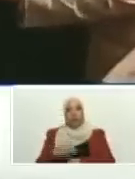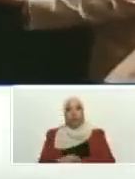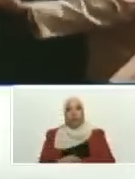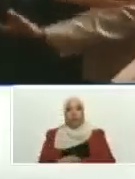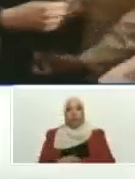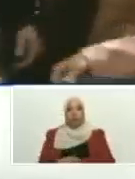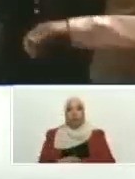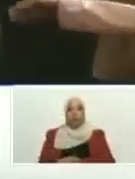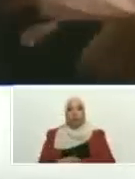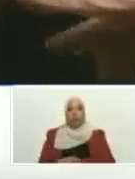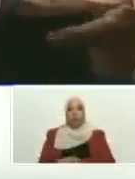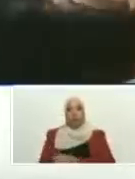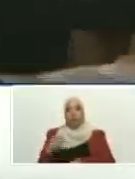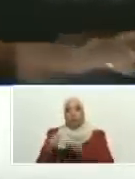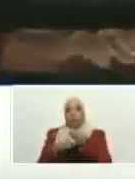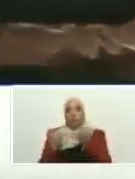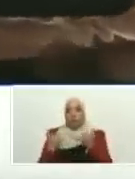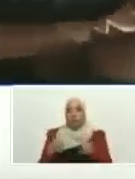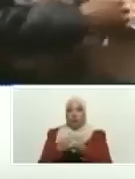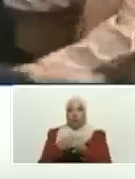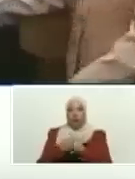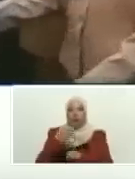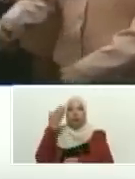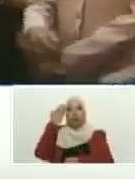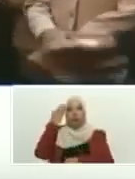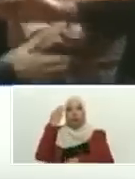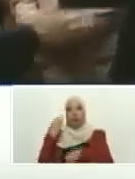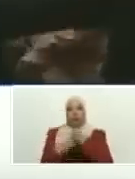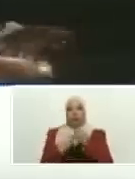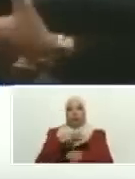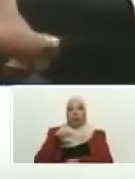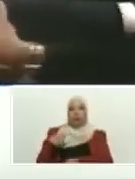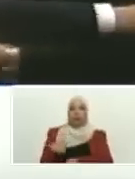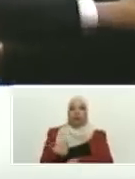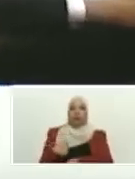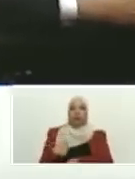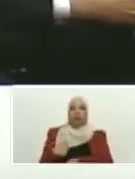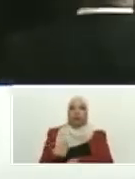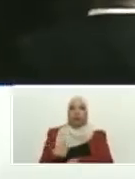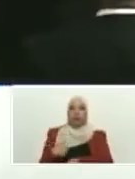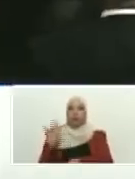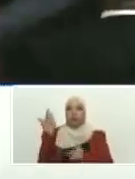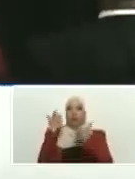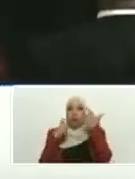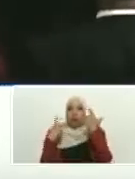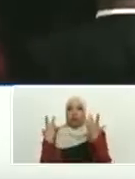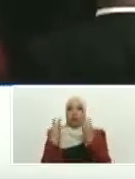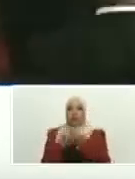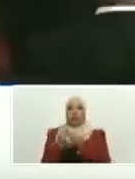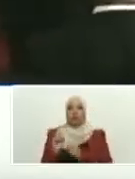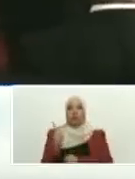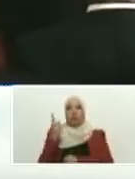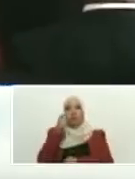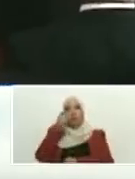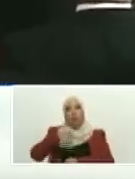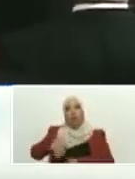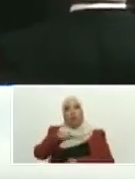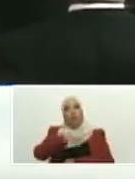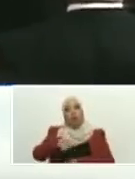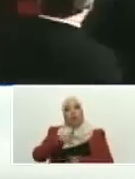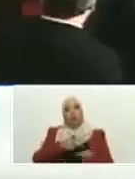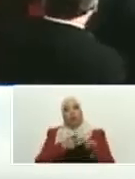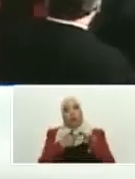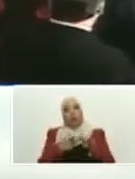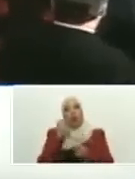Me consta, sabía lo que estaba haciendo. Chávez estaba forjando en primer lugar un pueblo en valores,